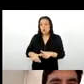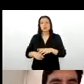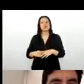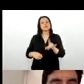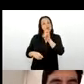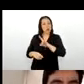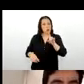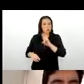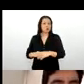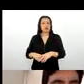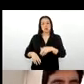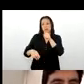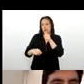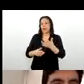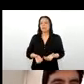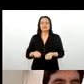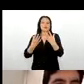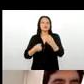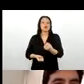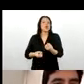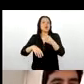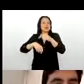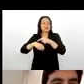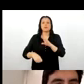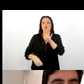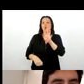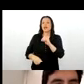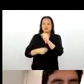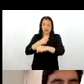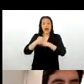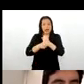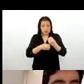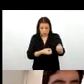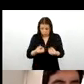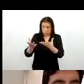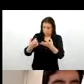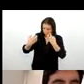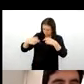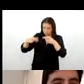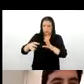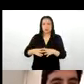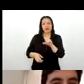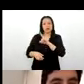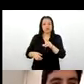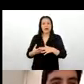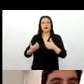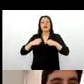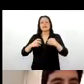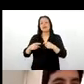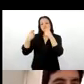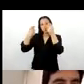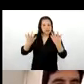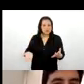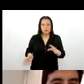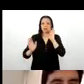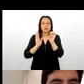por periodos de hasta 40 años, justamente para hacer actividades de turismo relacionadas, por ejemplo,